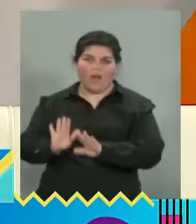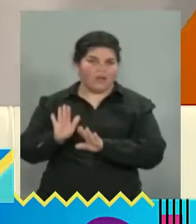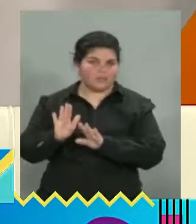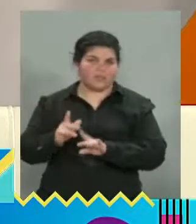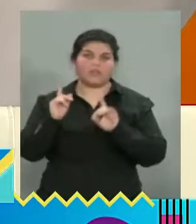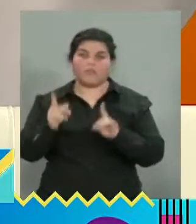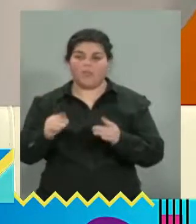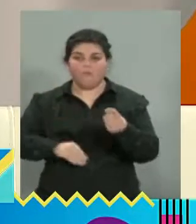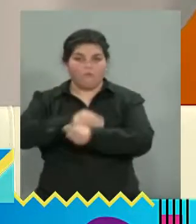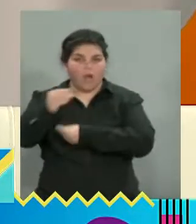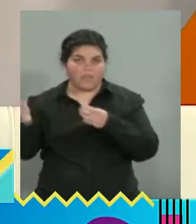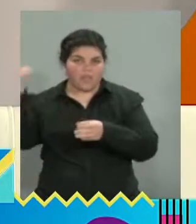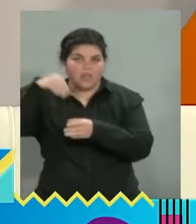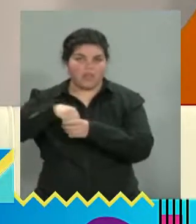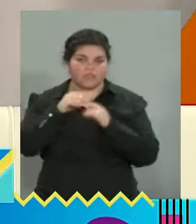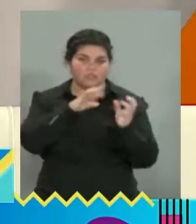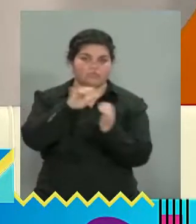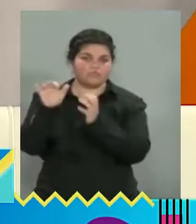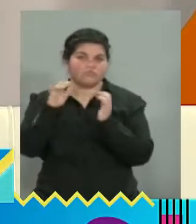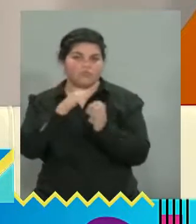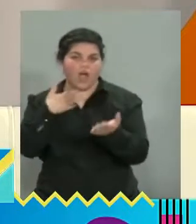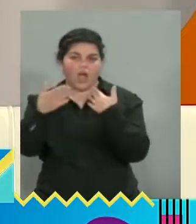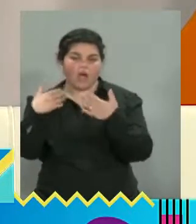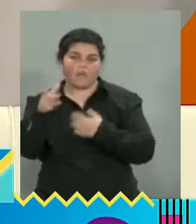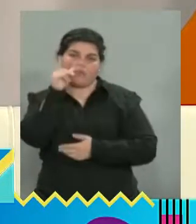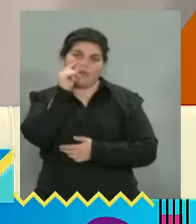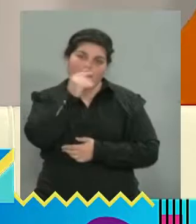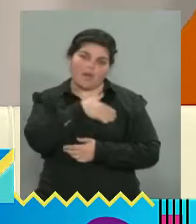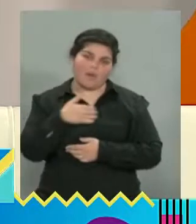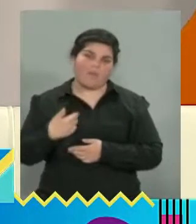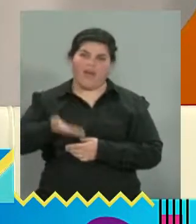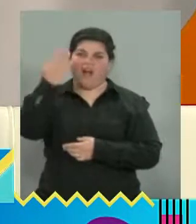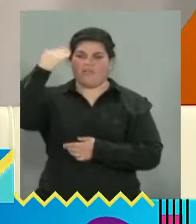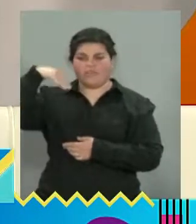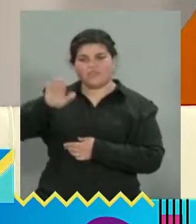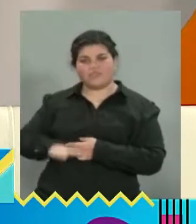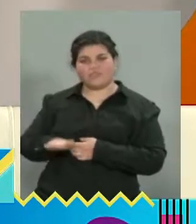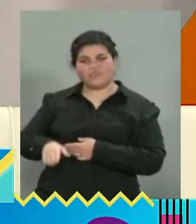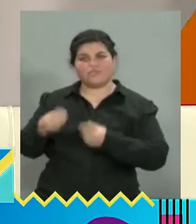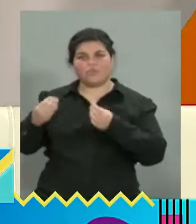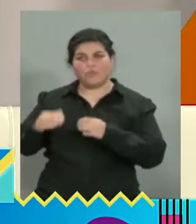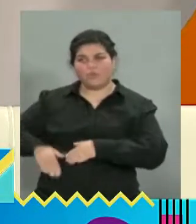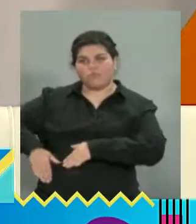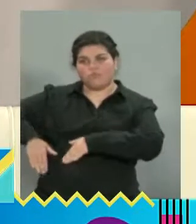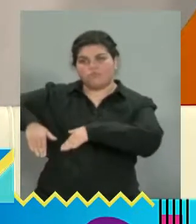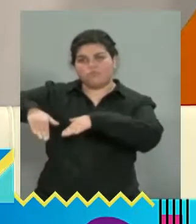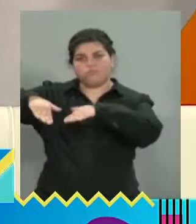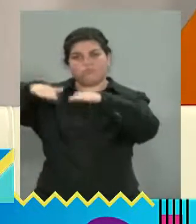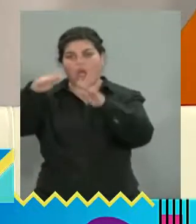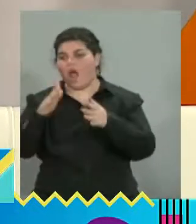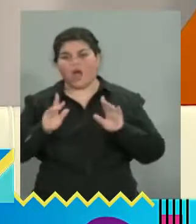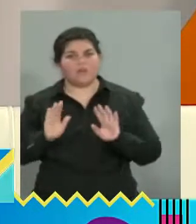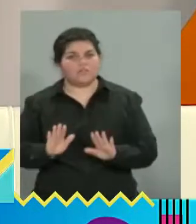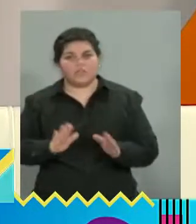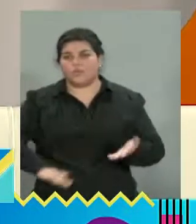charlas familiares que tuvieron estas personas con sus propios padres y madres en su momento, ¿sí? Tiene que ver con todo, la evolución obviamente social